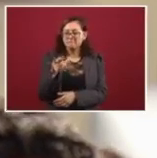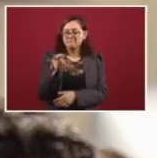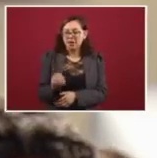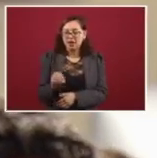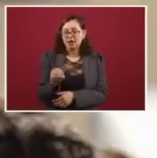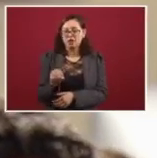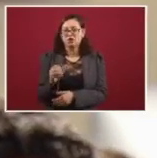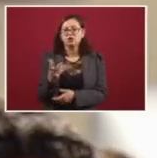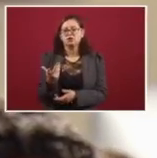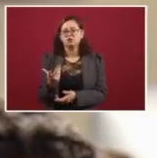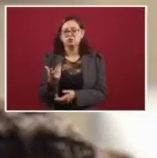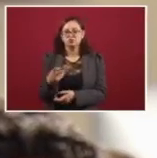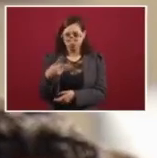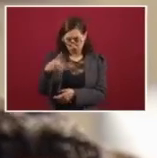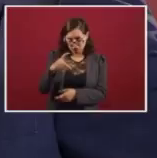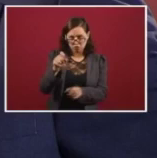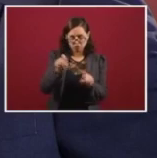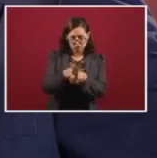por cierto, su paisano.